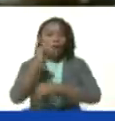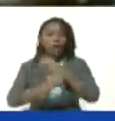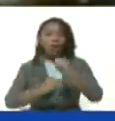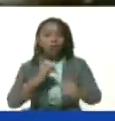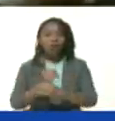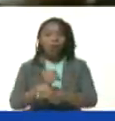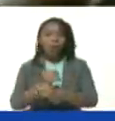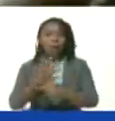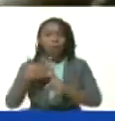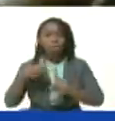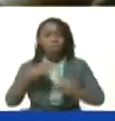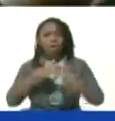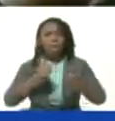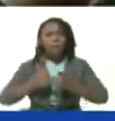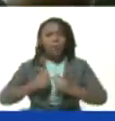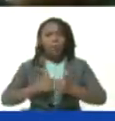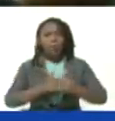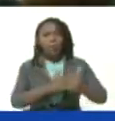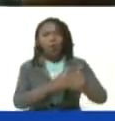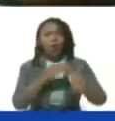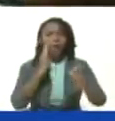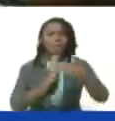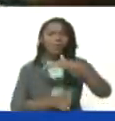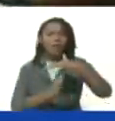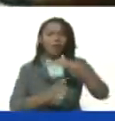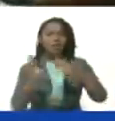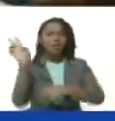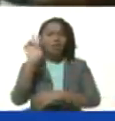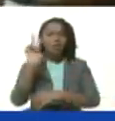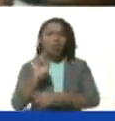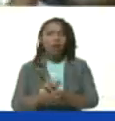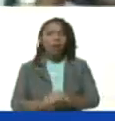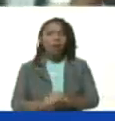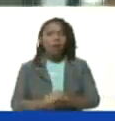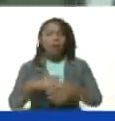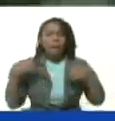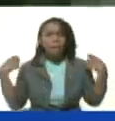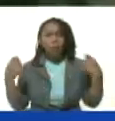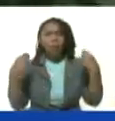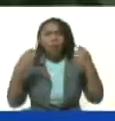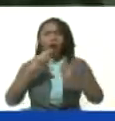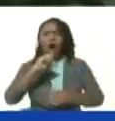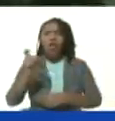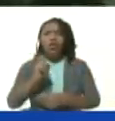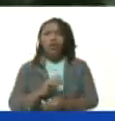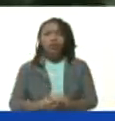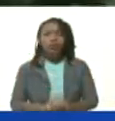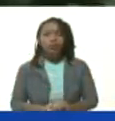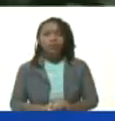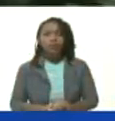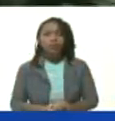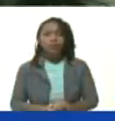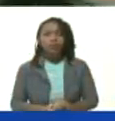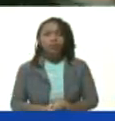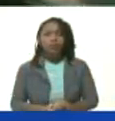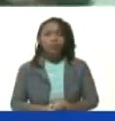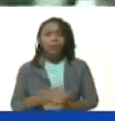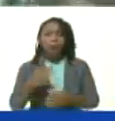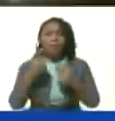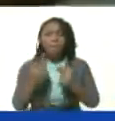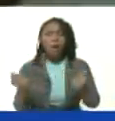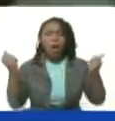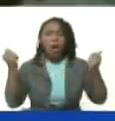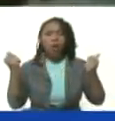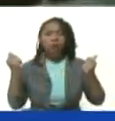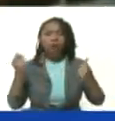la persecución a los migrantes venezolanos, por la promoción del odio, por los desaparecidos,